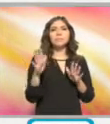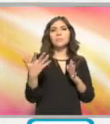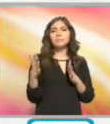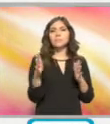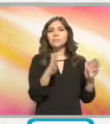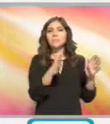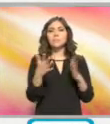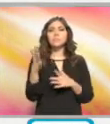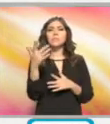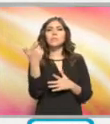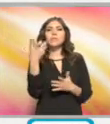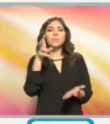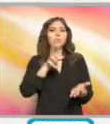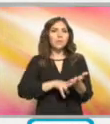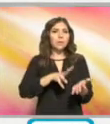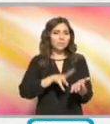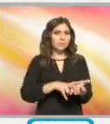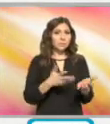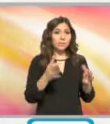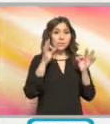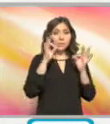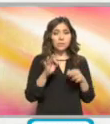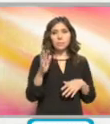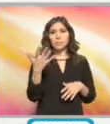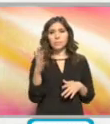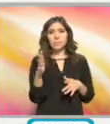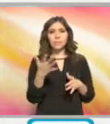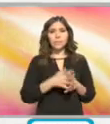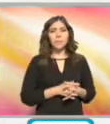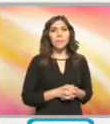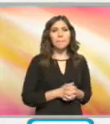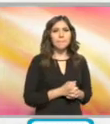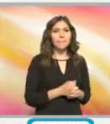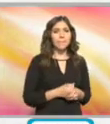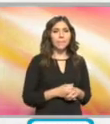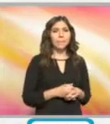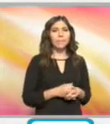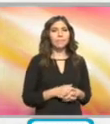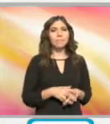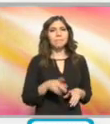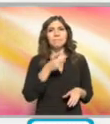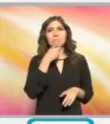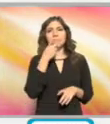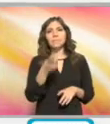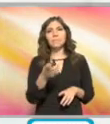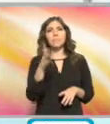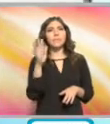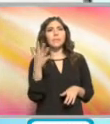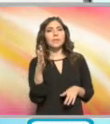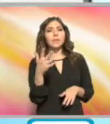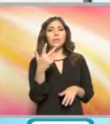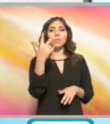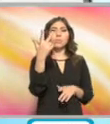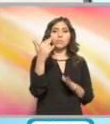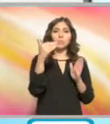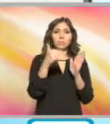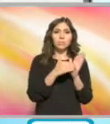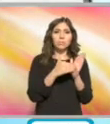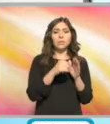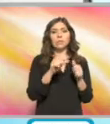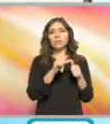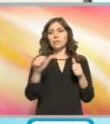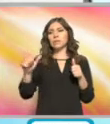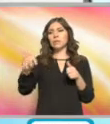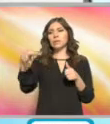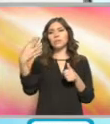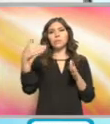podría o costar menos, esto? digo, obviamente no nos estimado. digas el precio porque cada médico es Aproximadamente- diferente, pero más o menos. Aproximadamente va entre los 8,000 y los